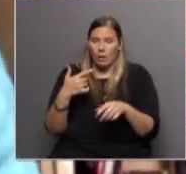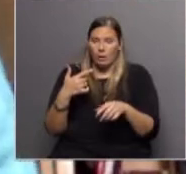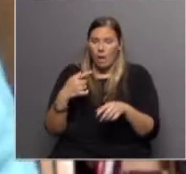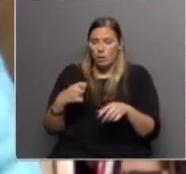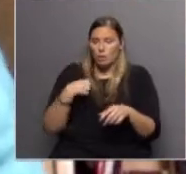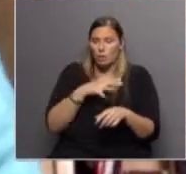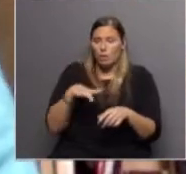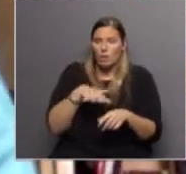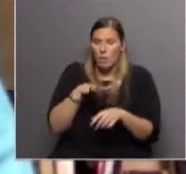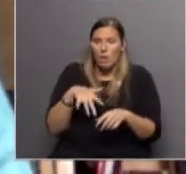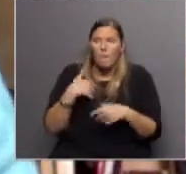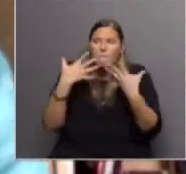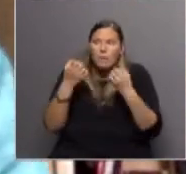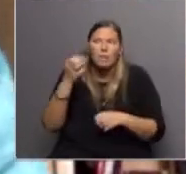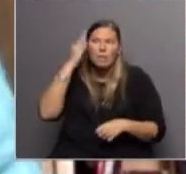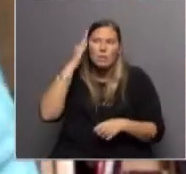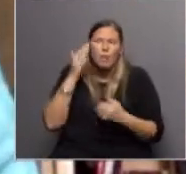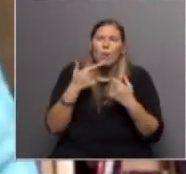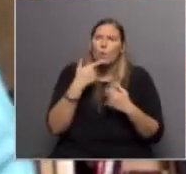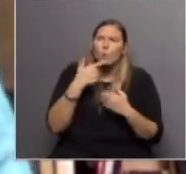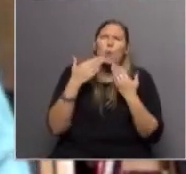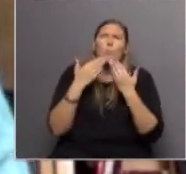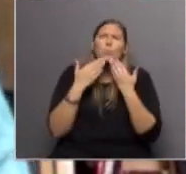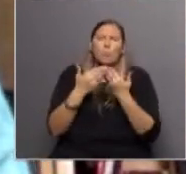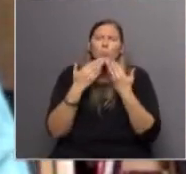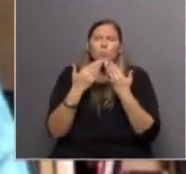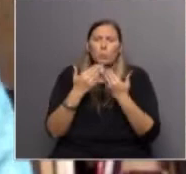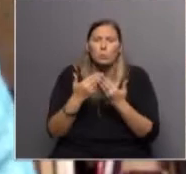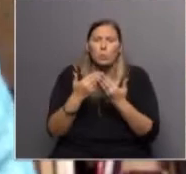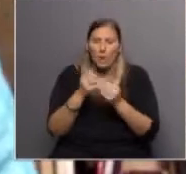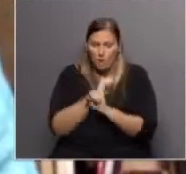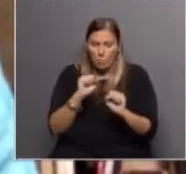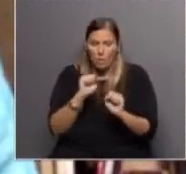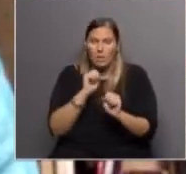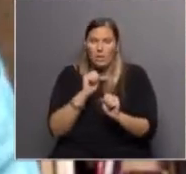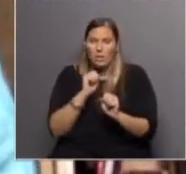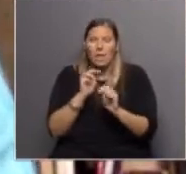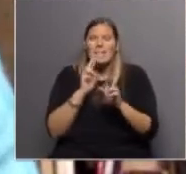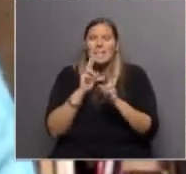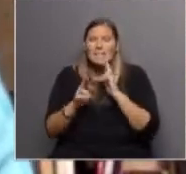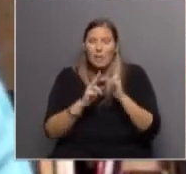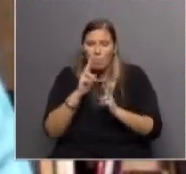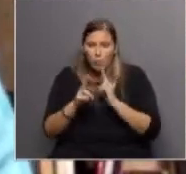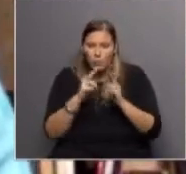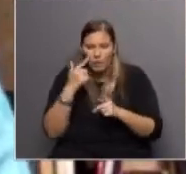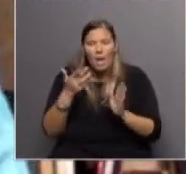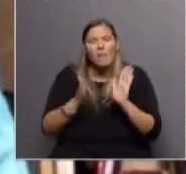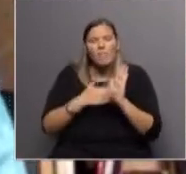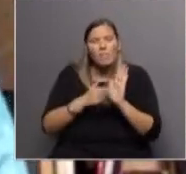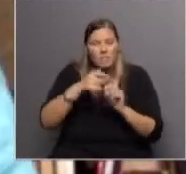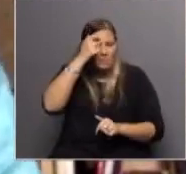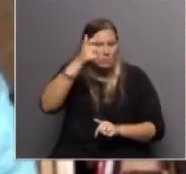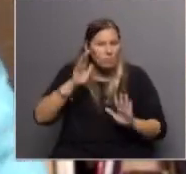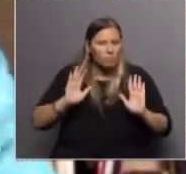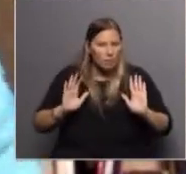sociedad tiene como muchas ganas de saber y muchas preguntas, y tratar de dar esas preguntas con la mayor evidencia científica